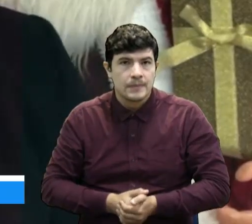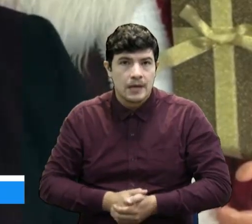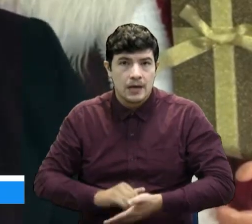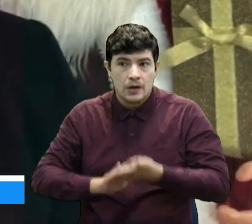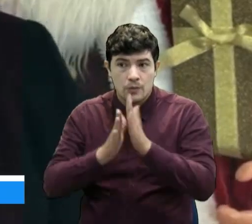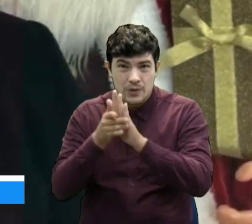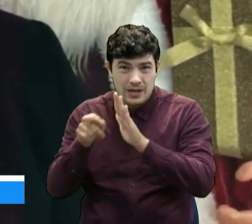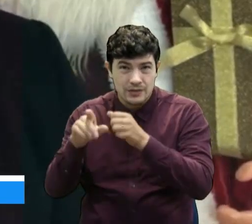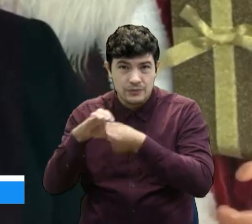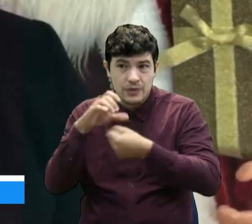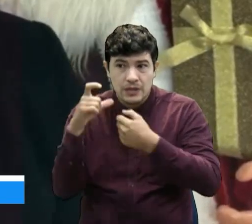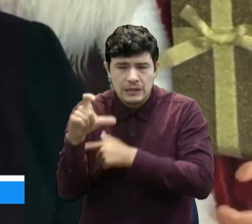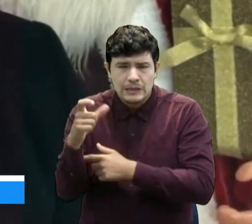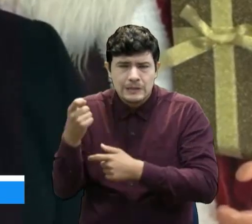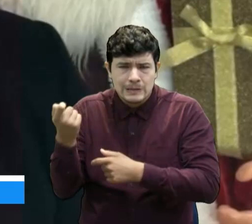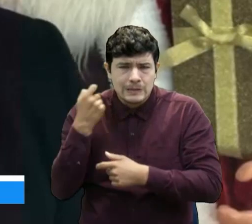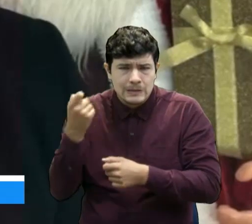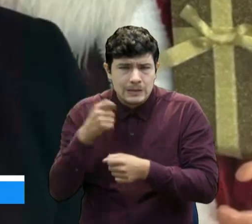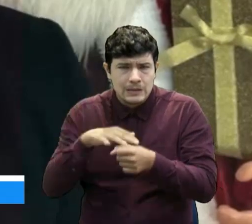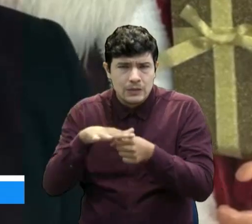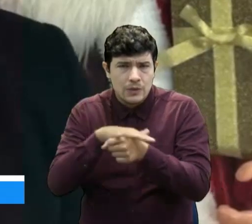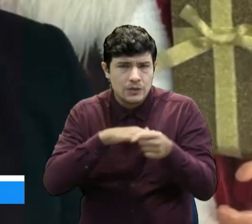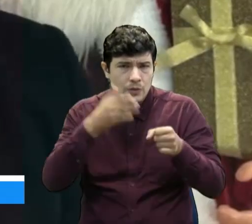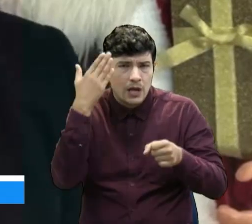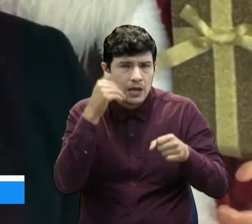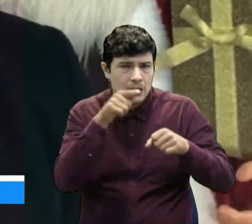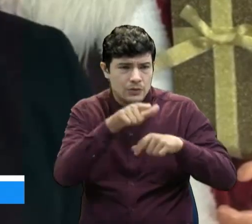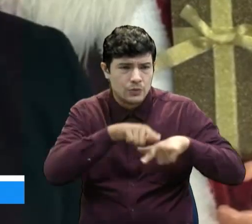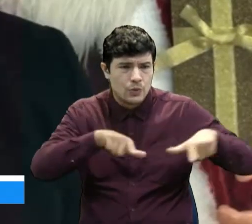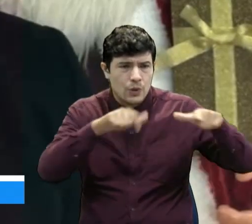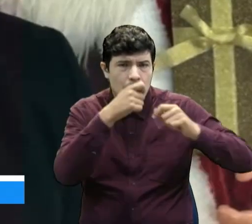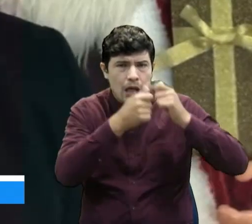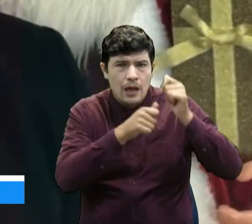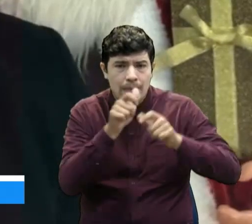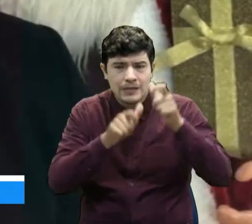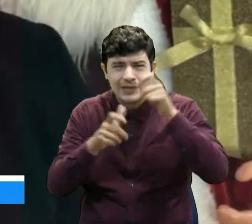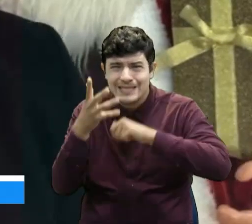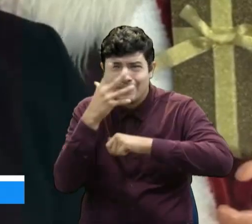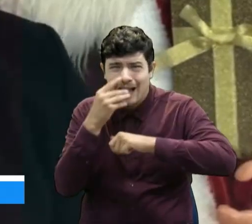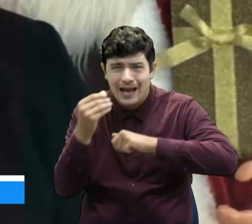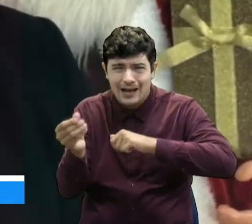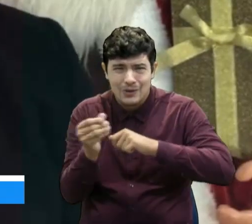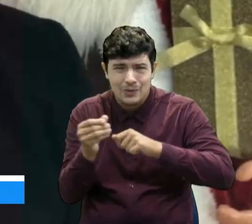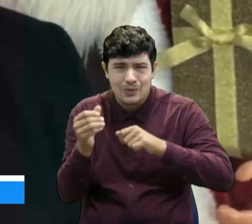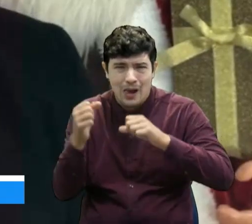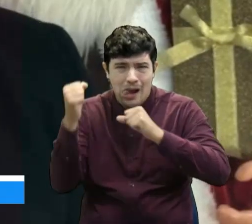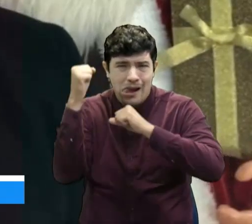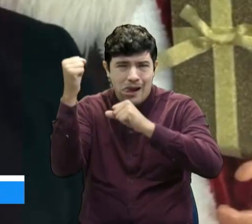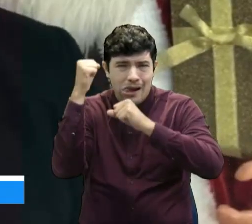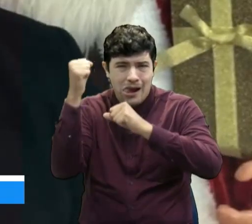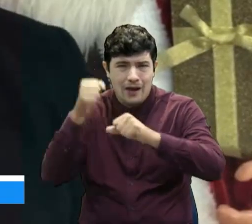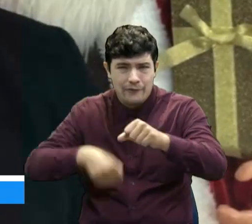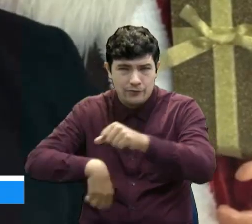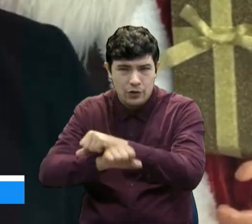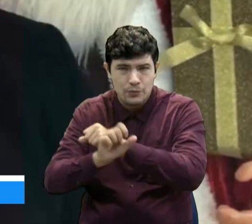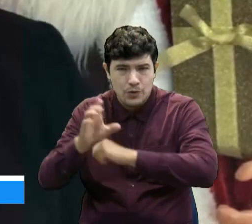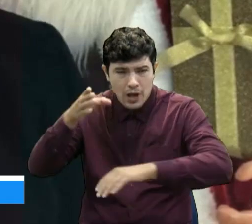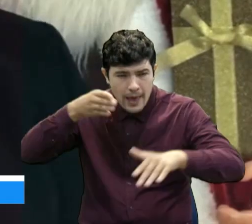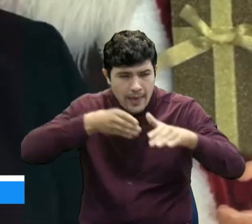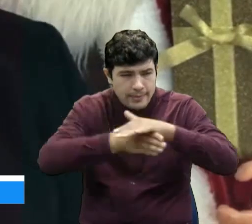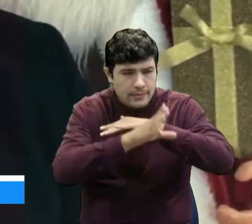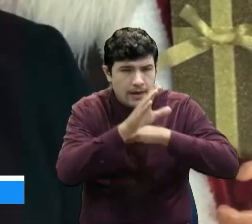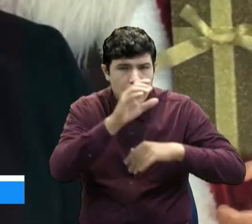habitantes en Cúcuta por los hechos ocurridos durante el fin de semana, en donde asaltantes ingresaron con